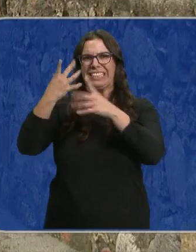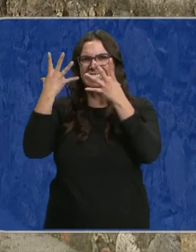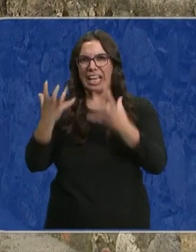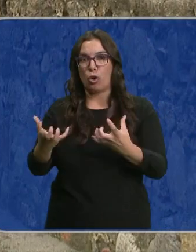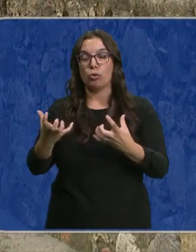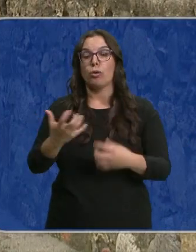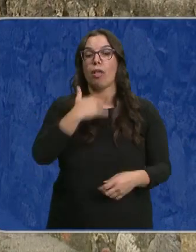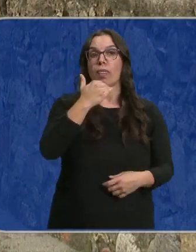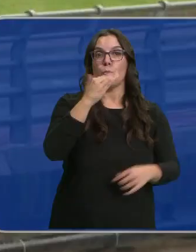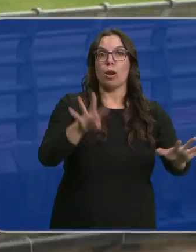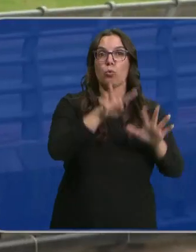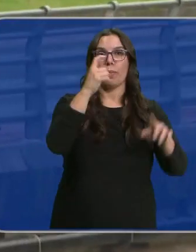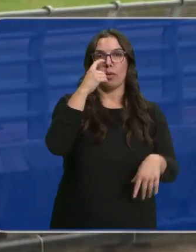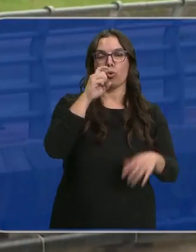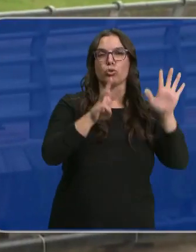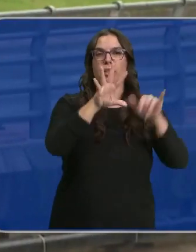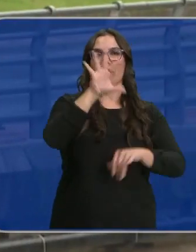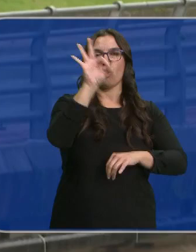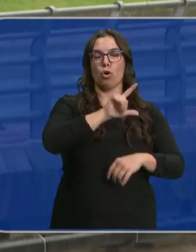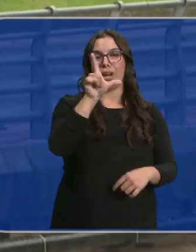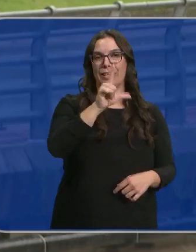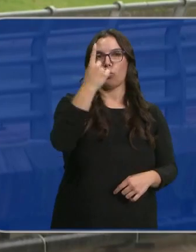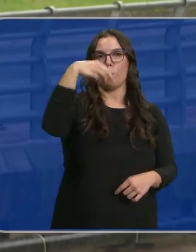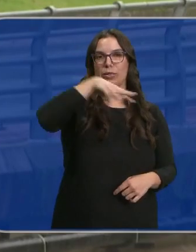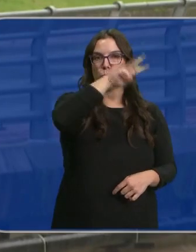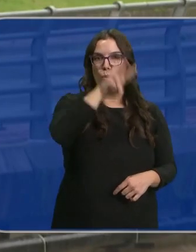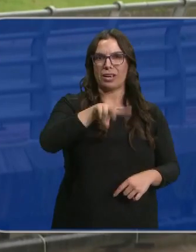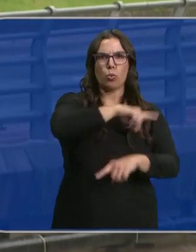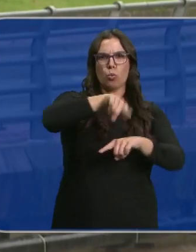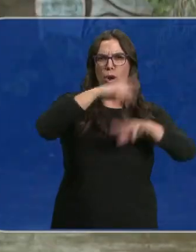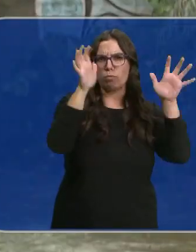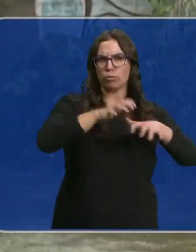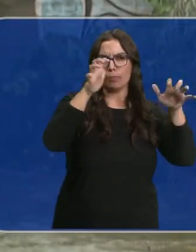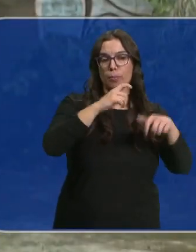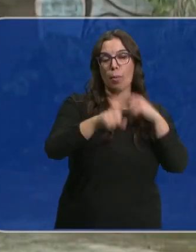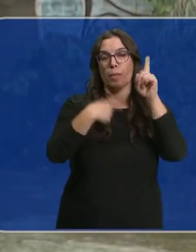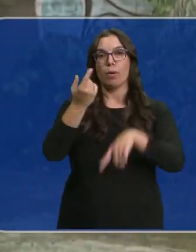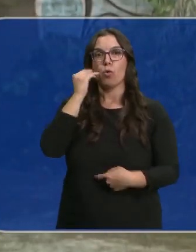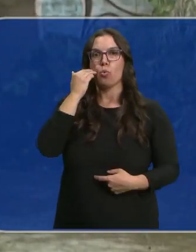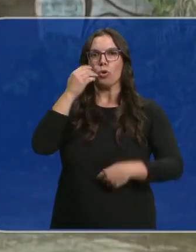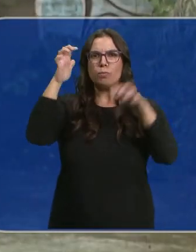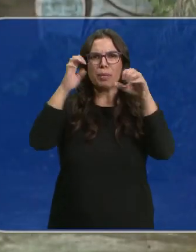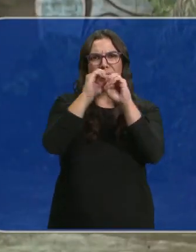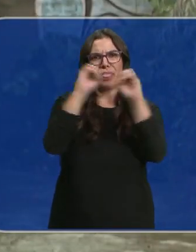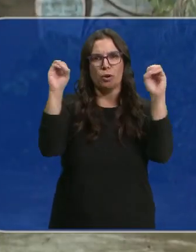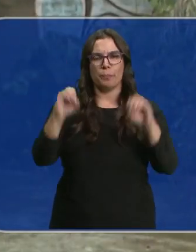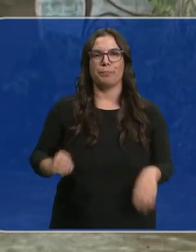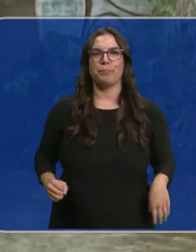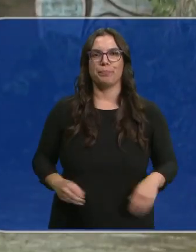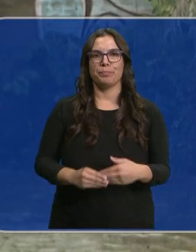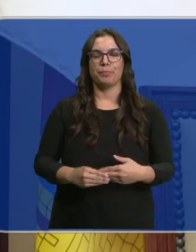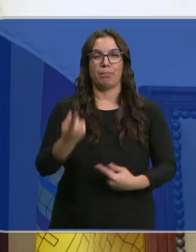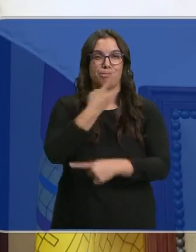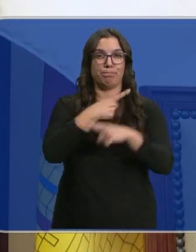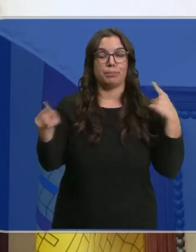Zamora registró el 9 de junio 85 litros por metro cuadrado en una hora, mientras que en julio no cayó ni una gota. La